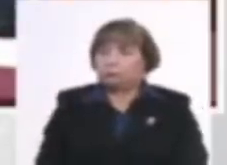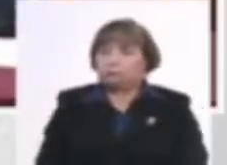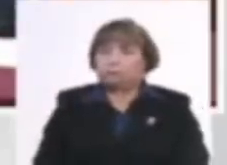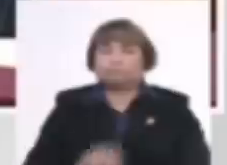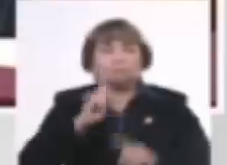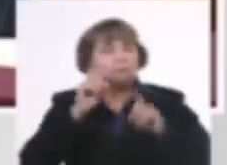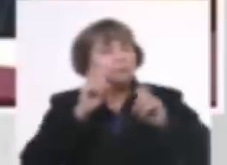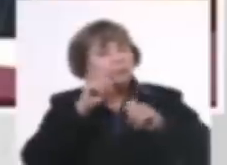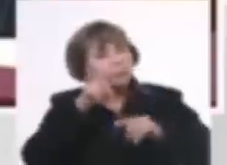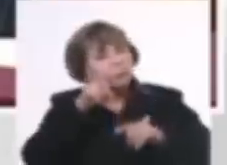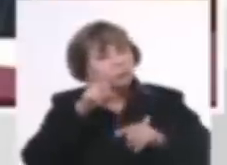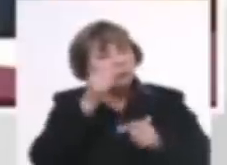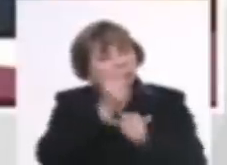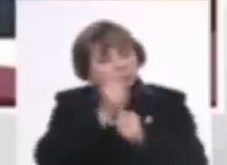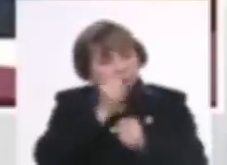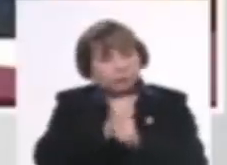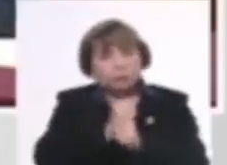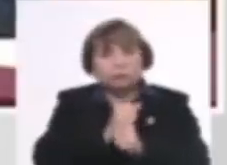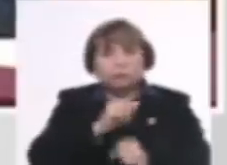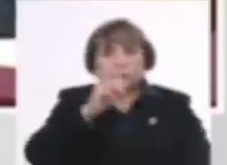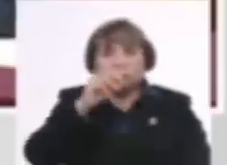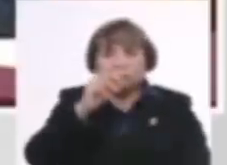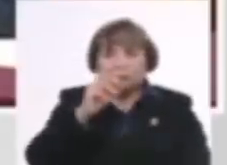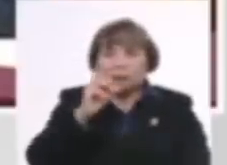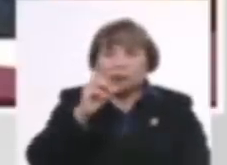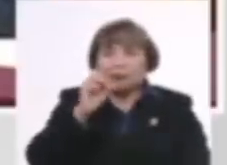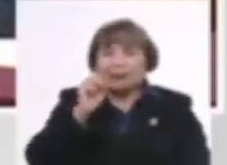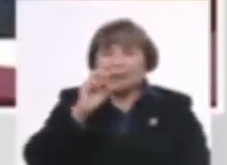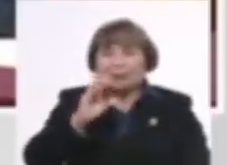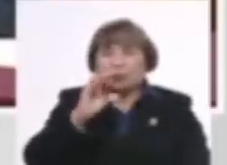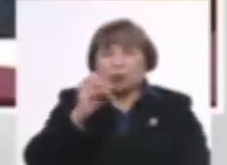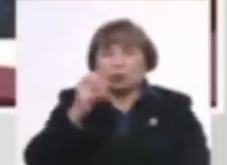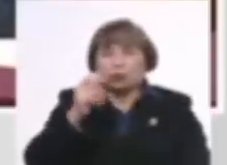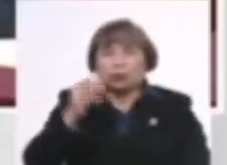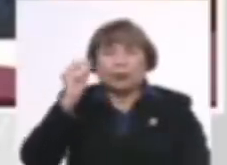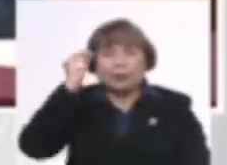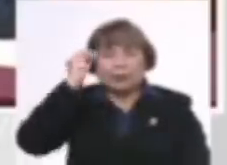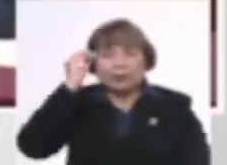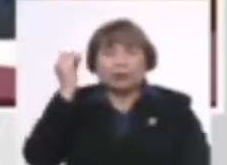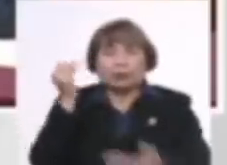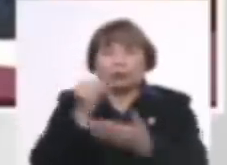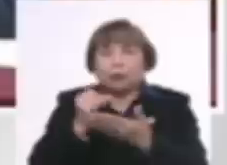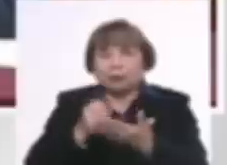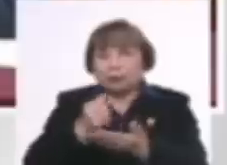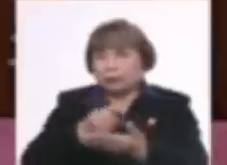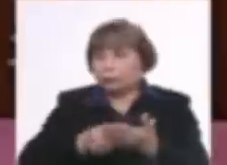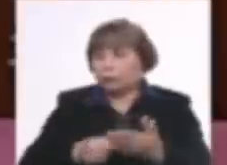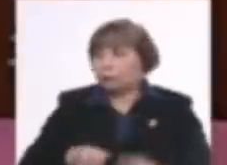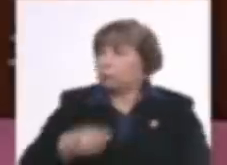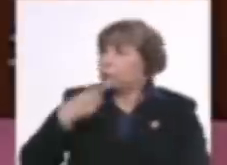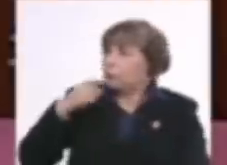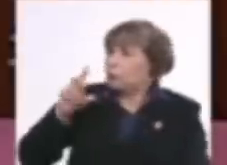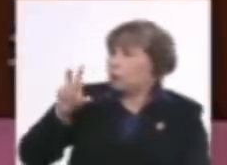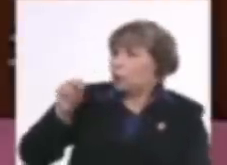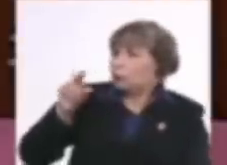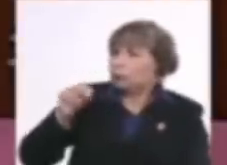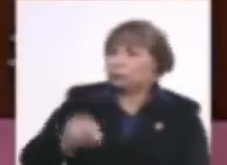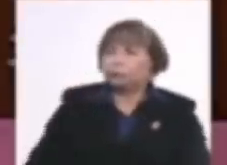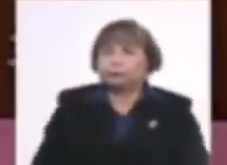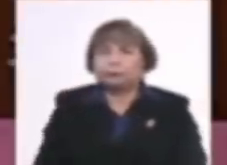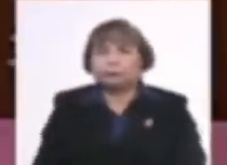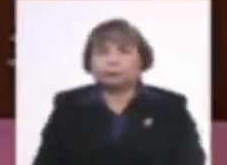¿Usted trabajó en la empresa Descont Ingenieros Arquitectos? No.